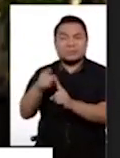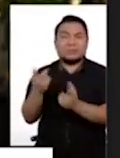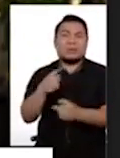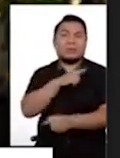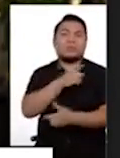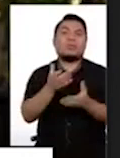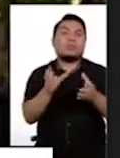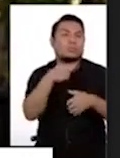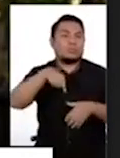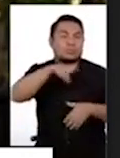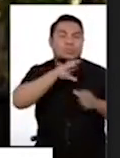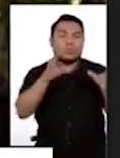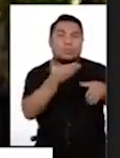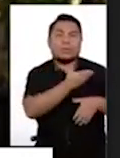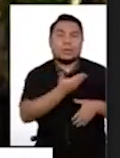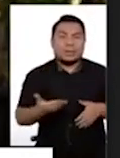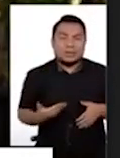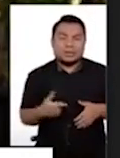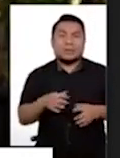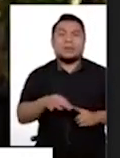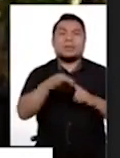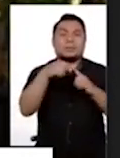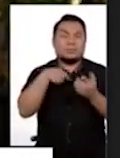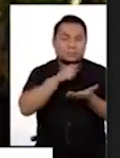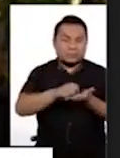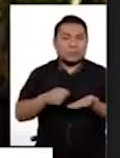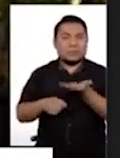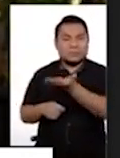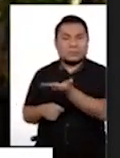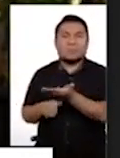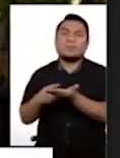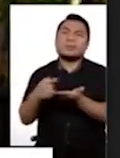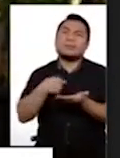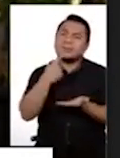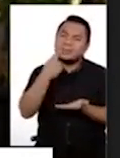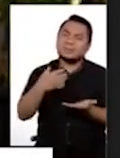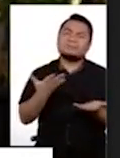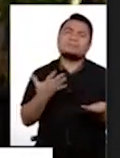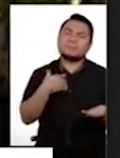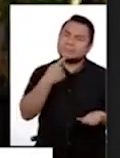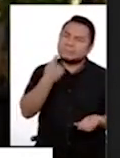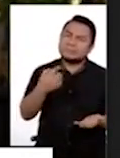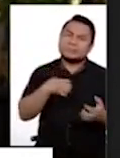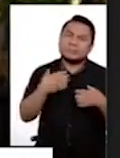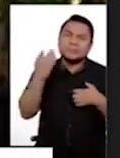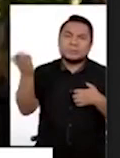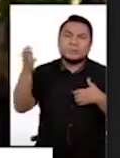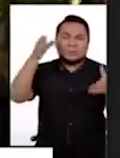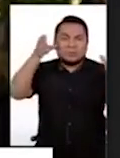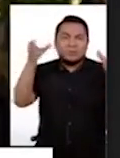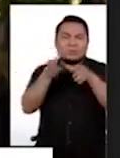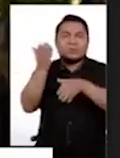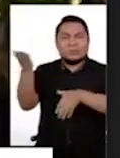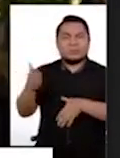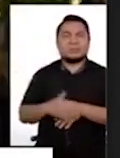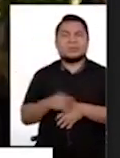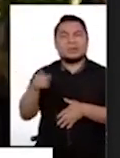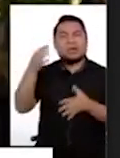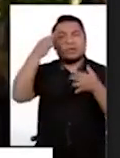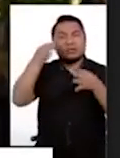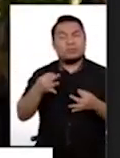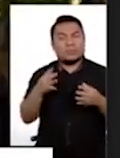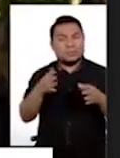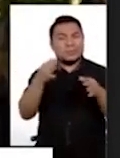Poder Ejecutivo. Me permito hacer este comentario para reclamarle, como demócrata, al Congreso de la República, que en la toma de